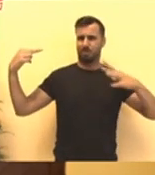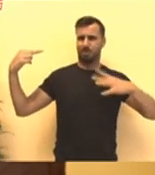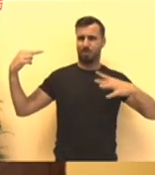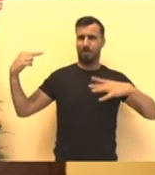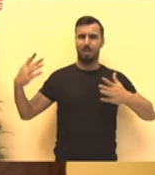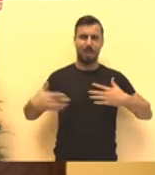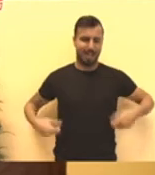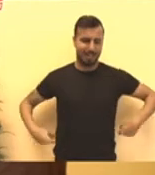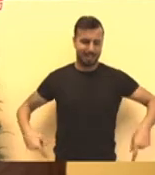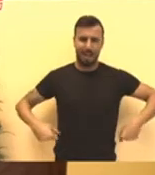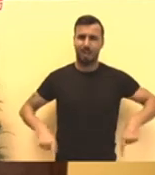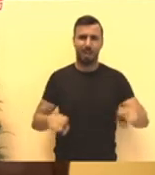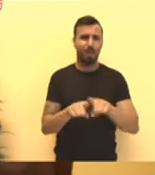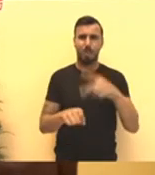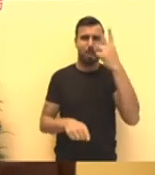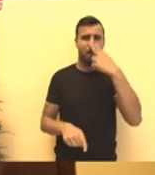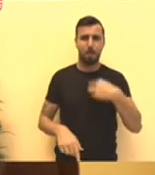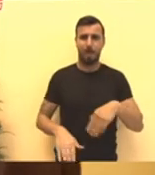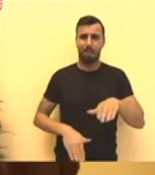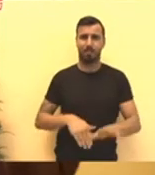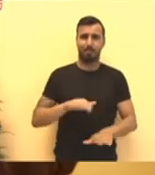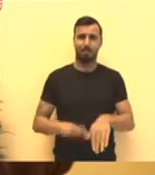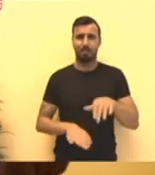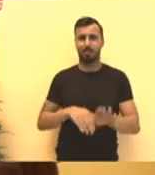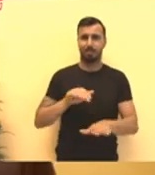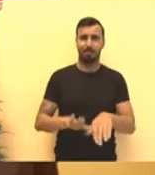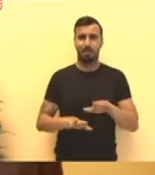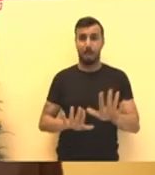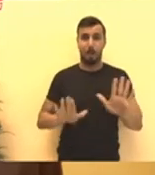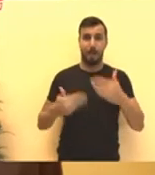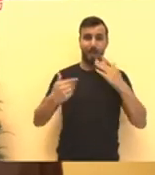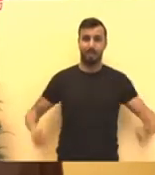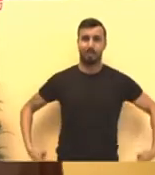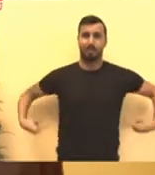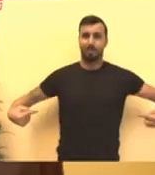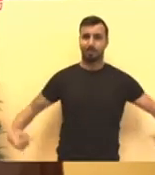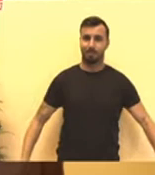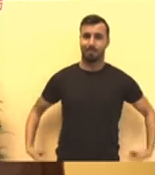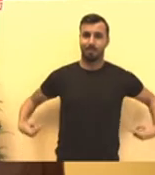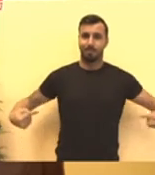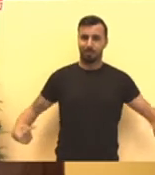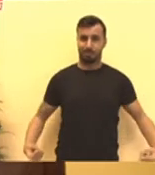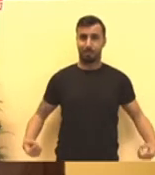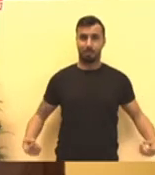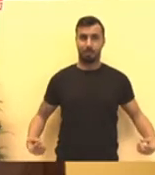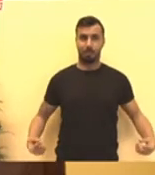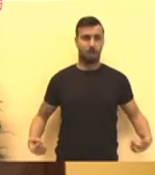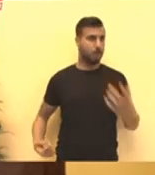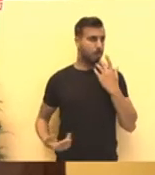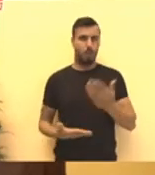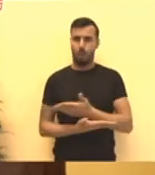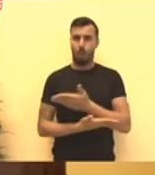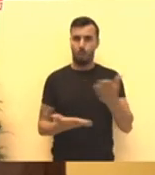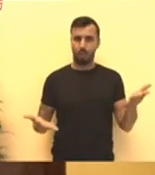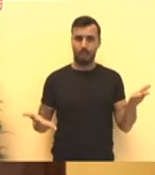bajo mi culo, nada más. Pero todos ustedes han estado toda la vida y usan sillas con ruedas